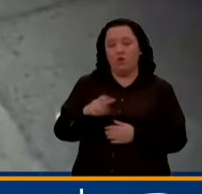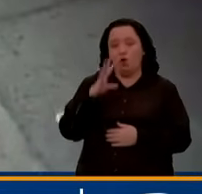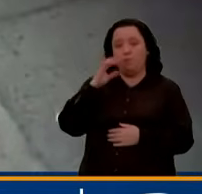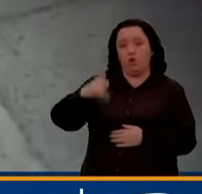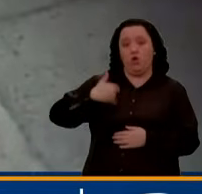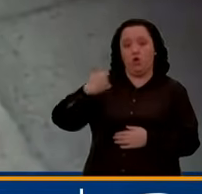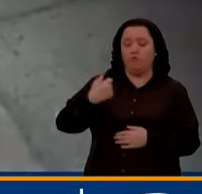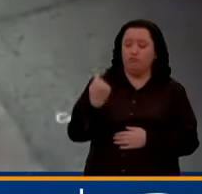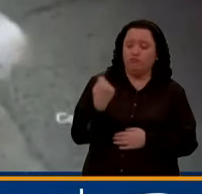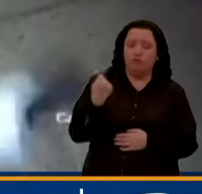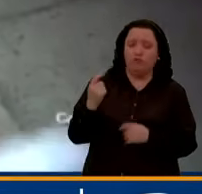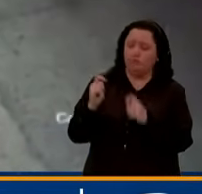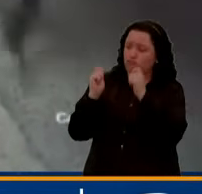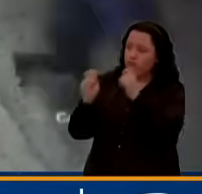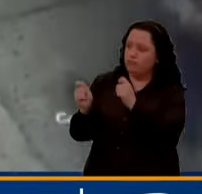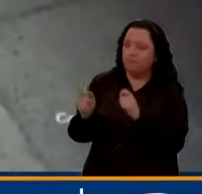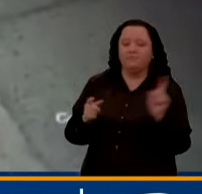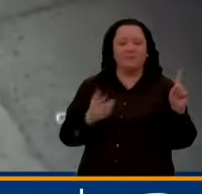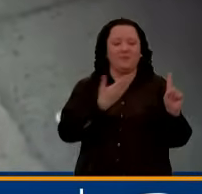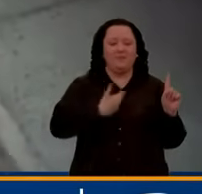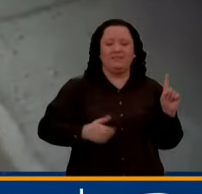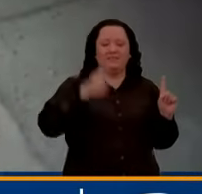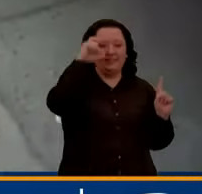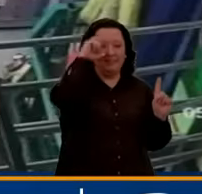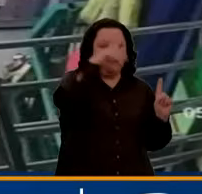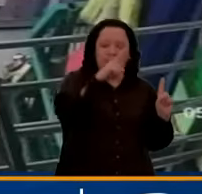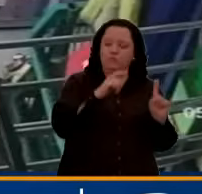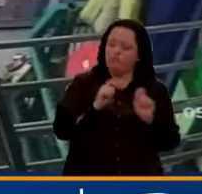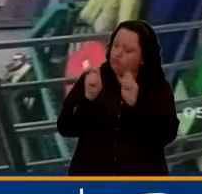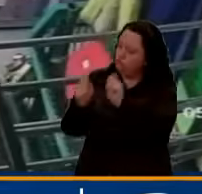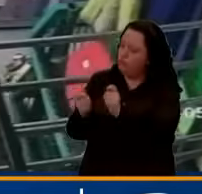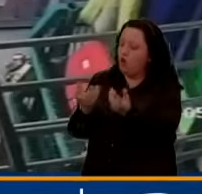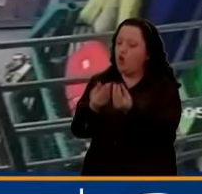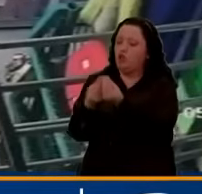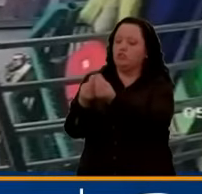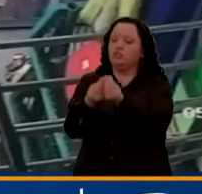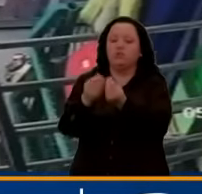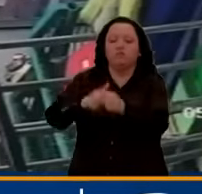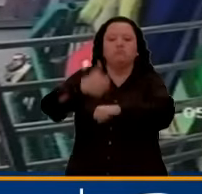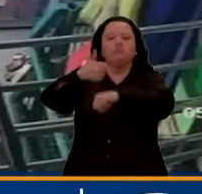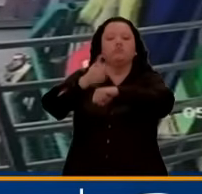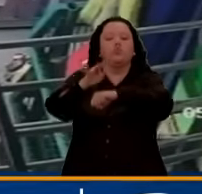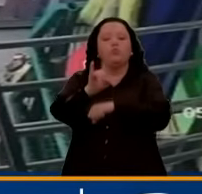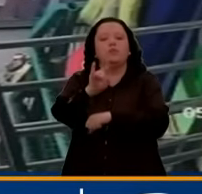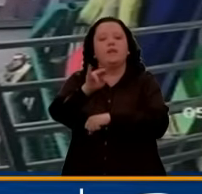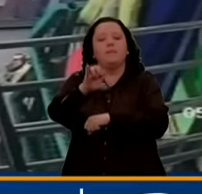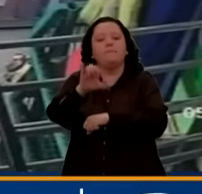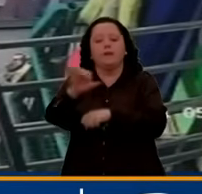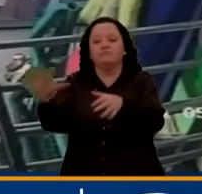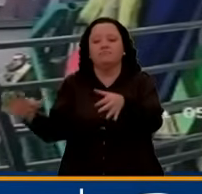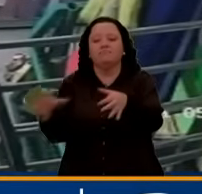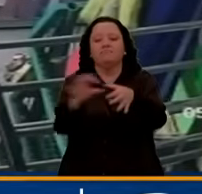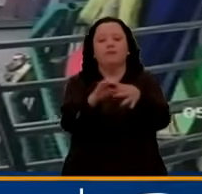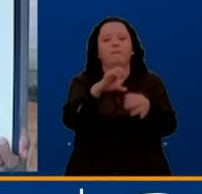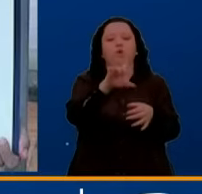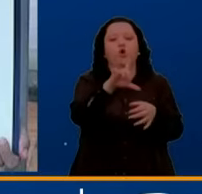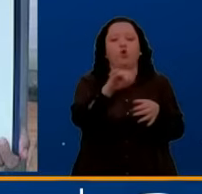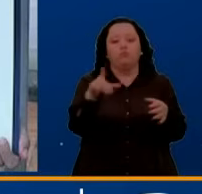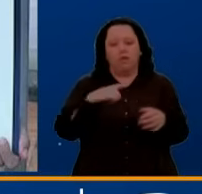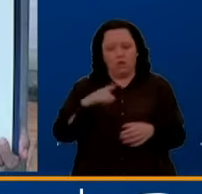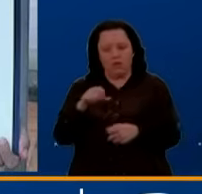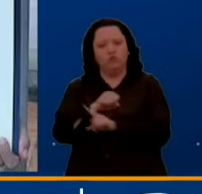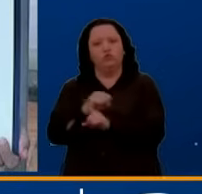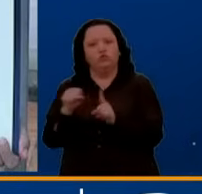nombrado recientemente por el presidente Petro para el Consejo Directivo de la Unipaz. Hace parte del Polo Democrático. Es un líder social,